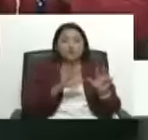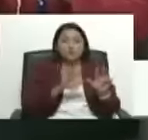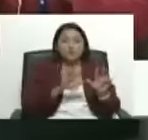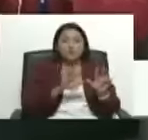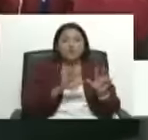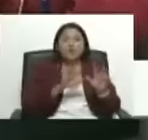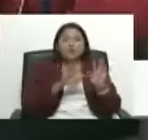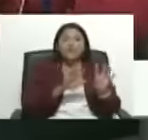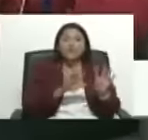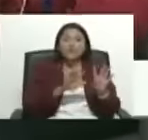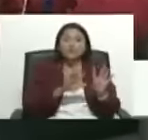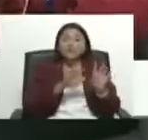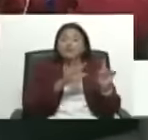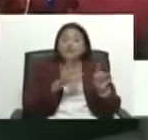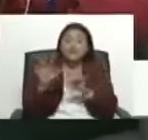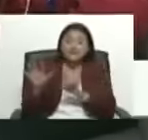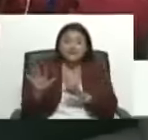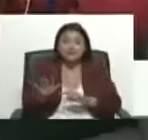acuerdo.